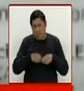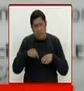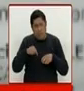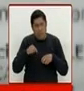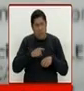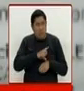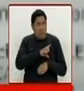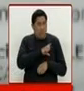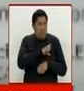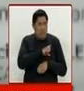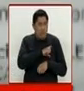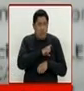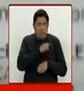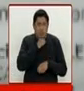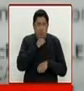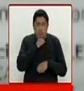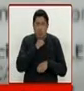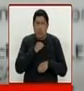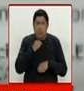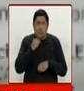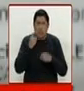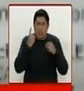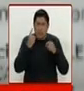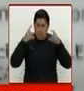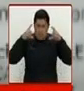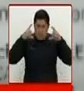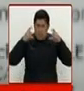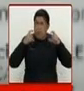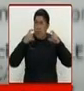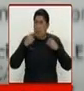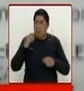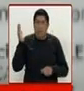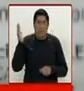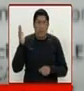en la FCC, donde en una foto